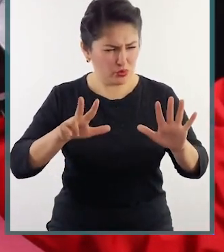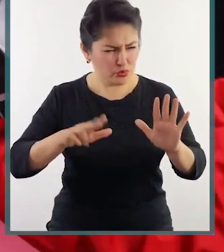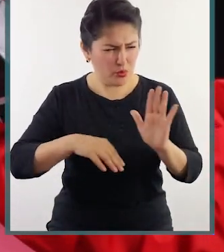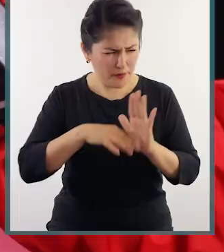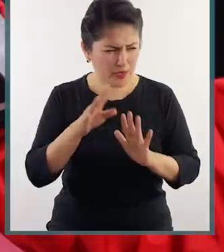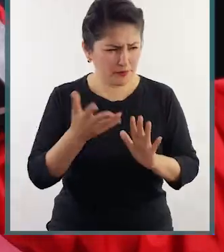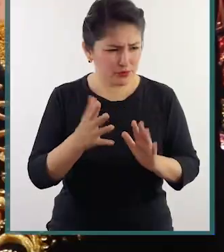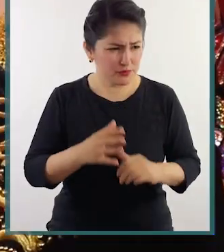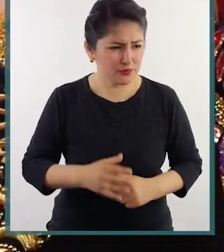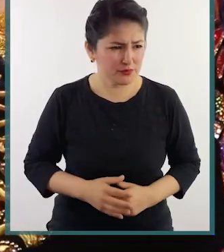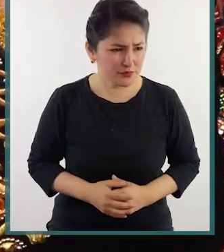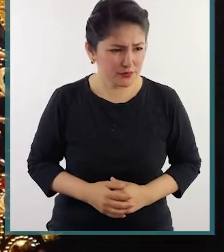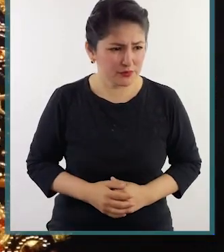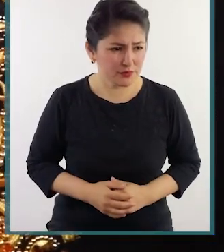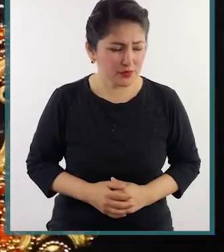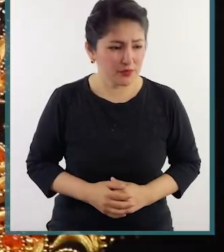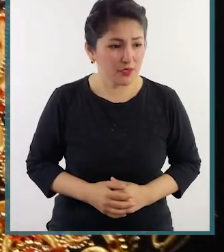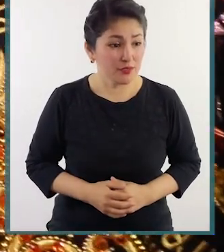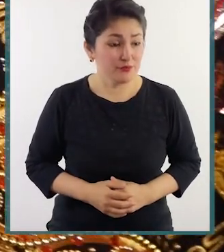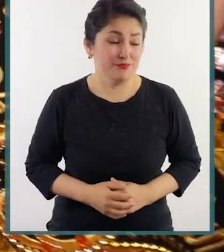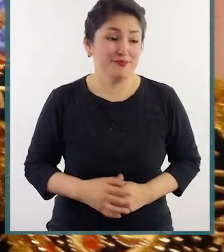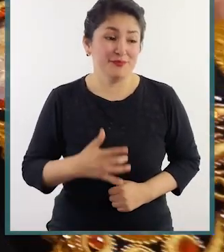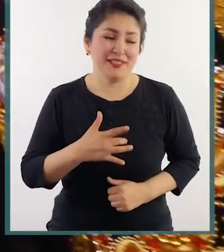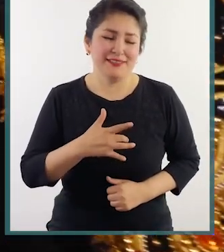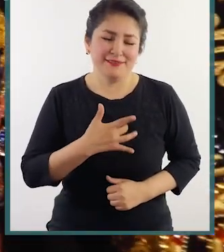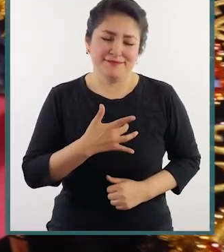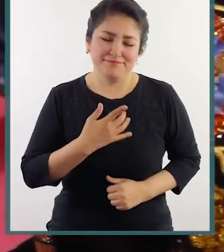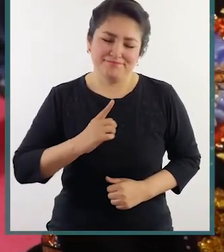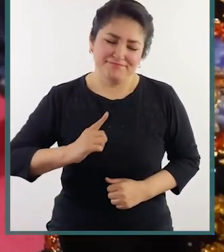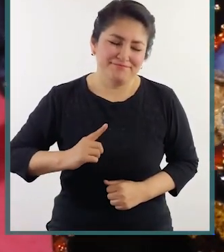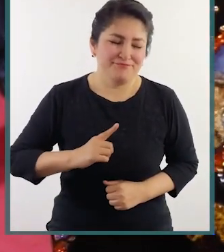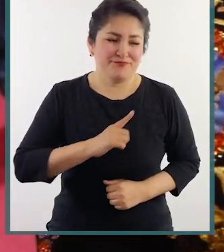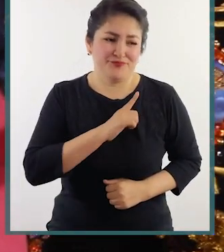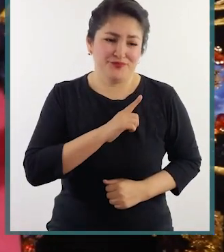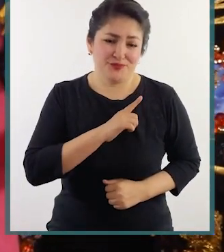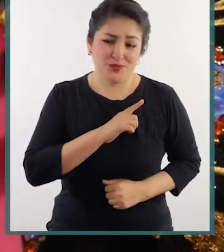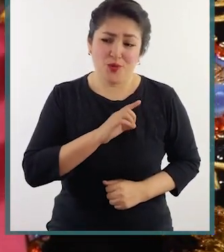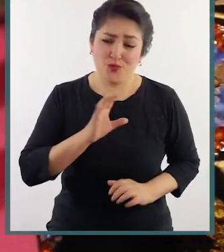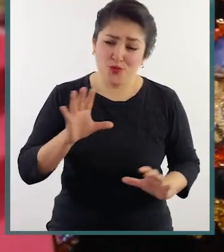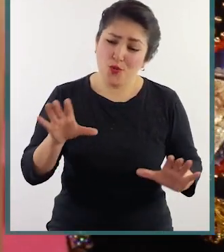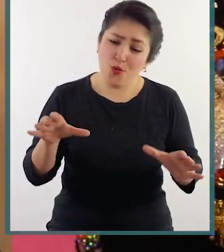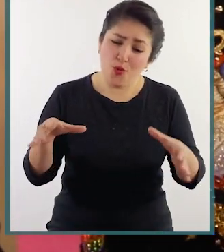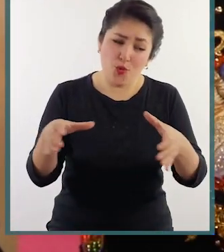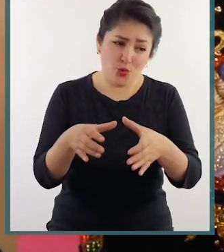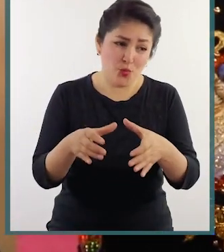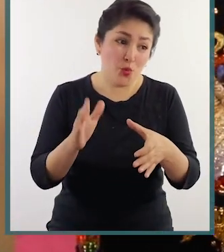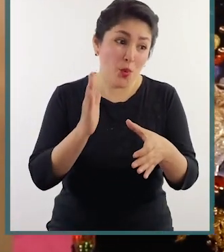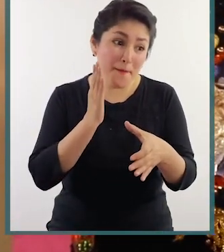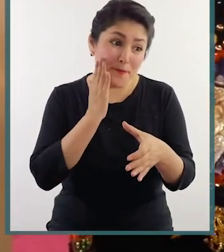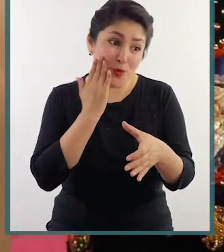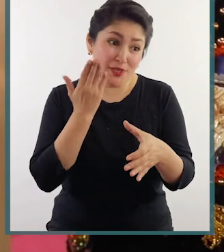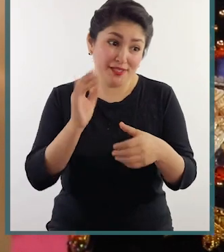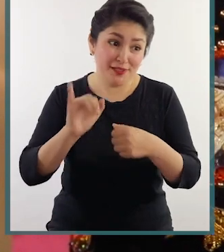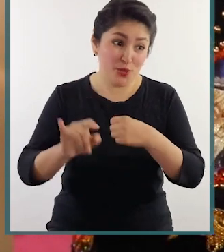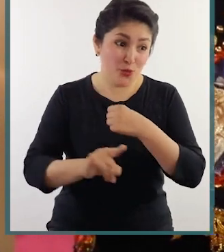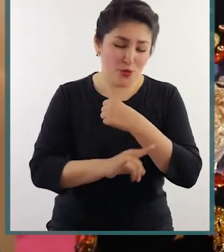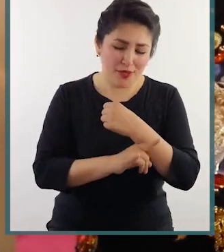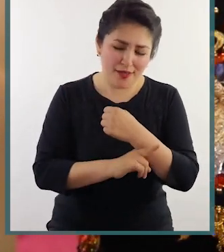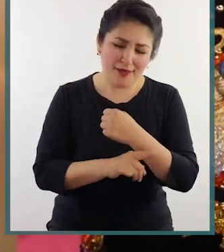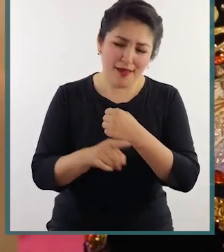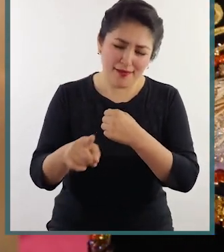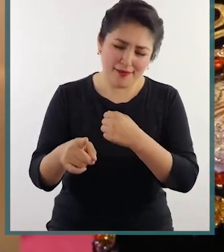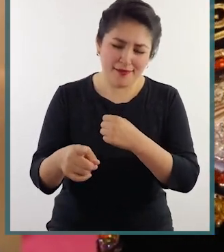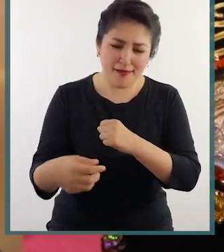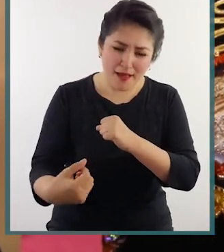8 bloques. Bueno, nos sentimos orgullosos y estoy agradecido con todo el conjunto que es la Morena Intocable Juliaca Mía.